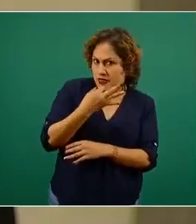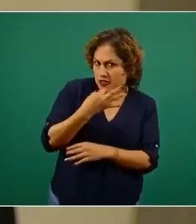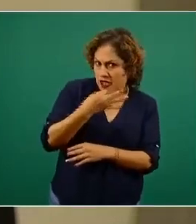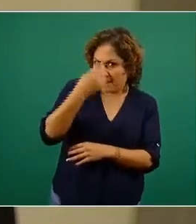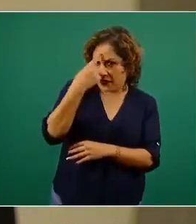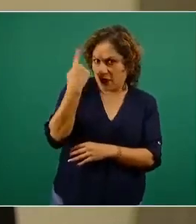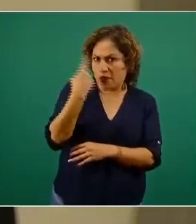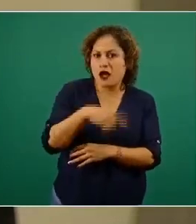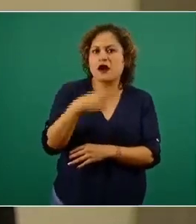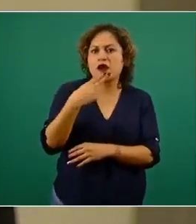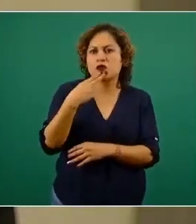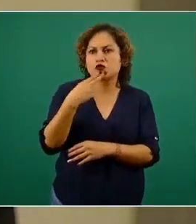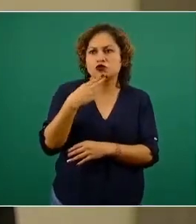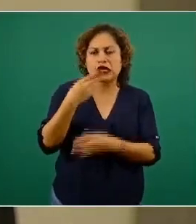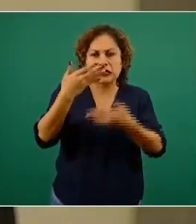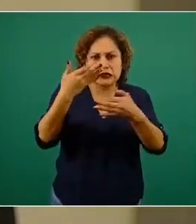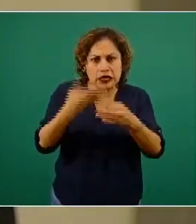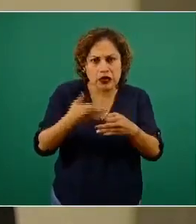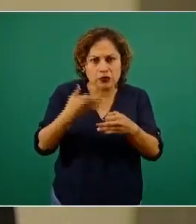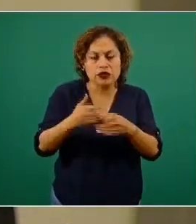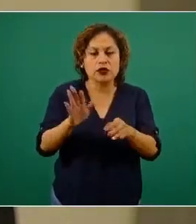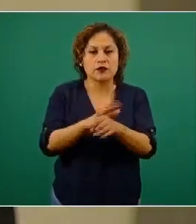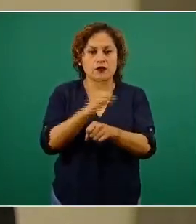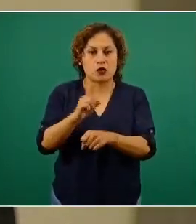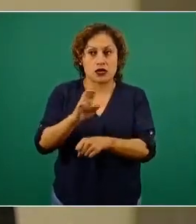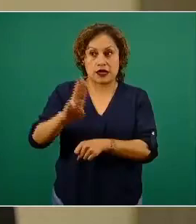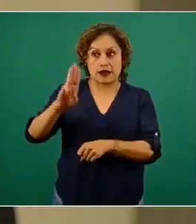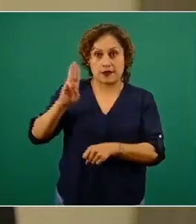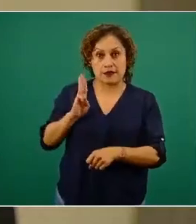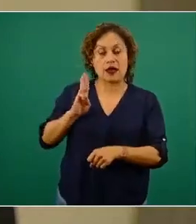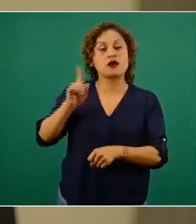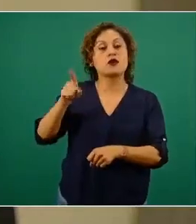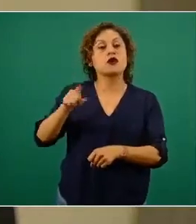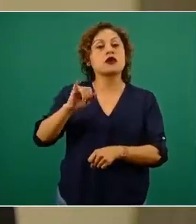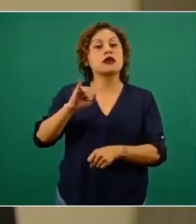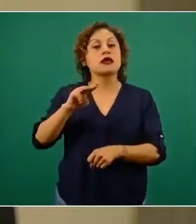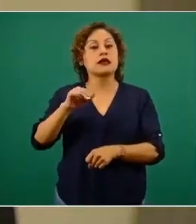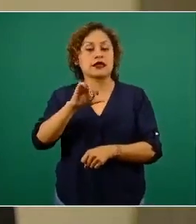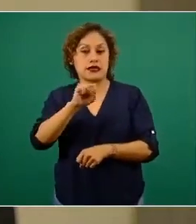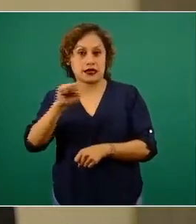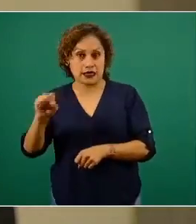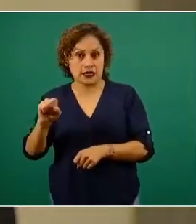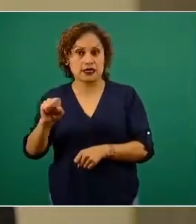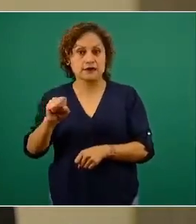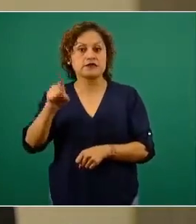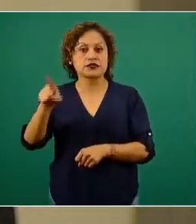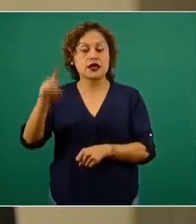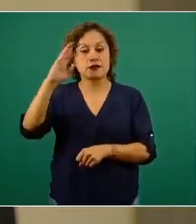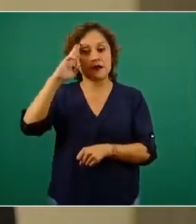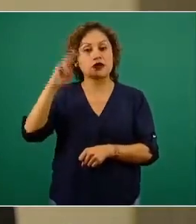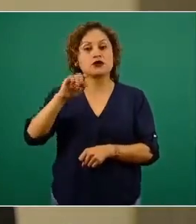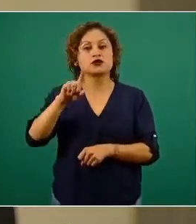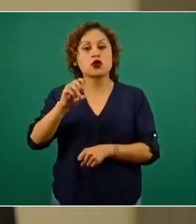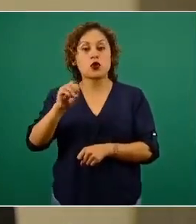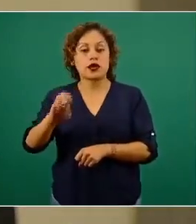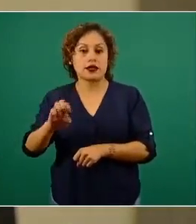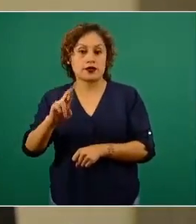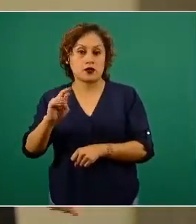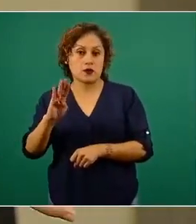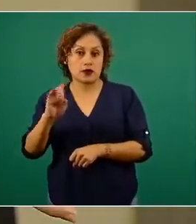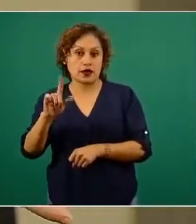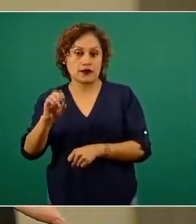en la conferencia del IMSS, Zoe Robledo hablaba de un kit que les están dando